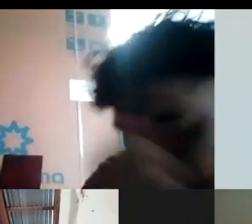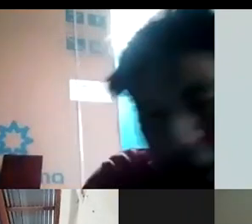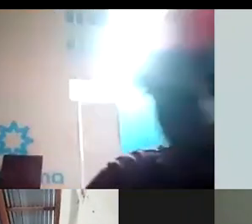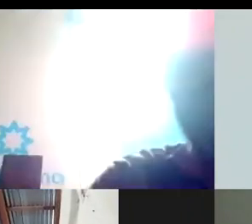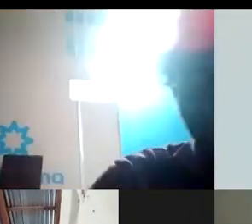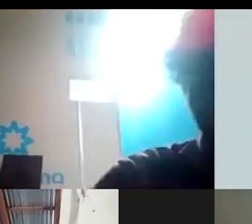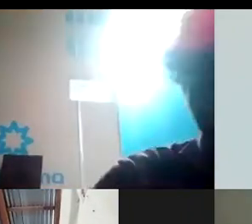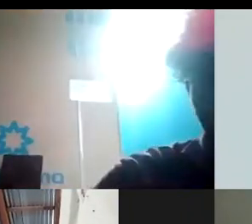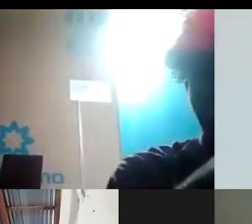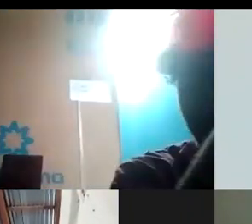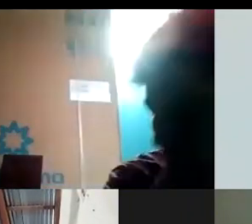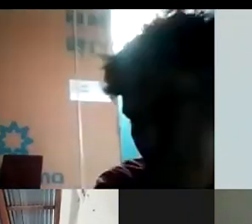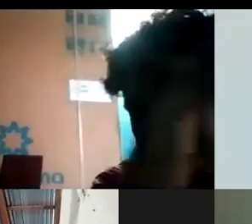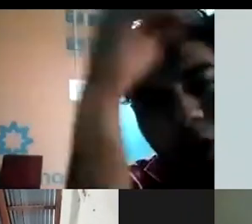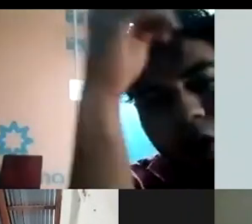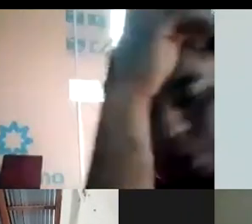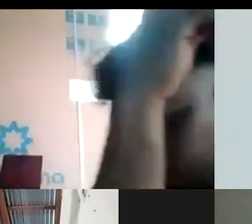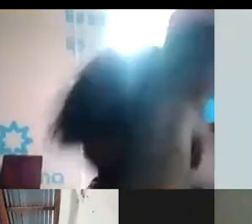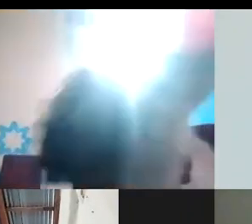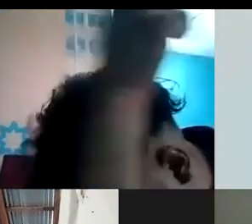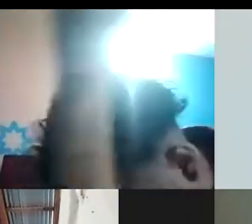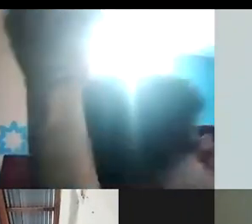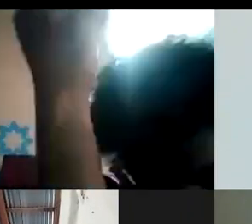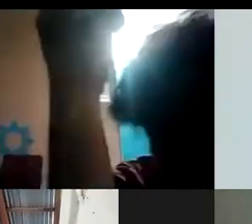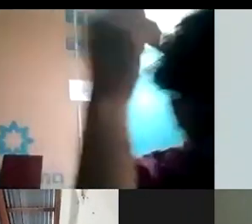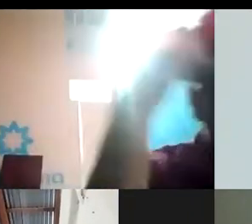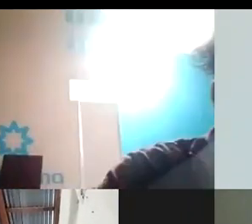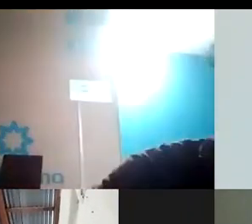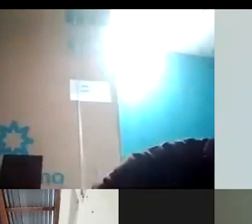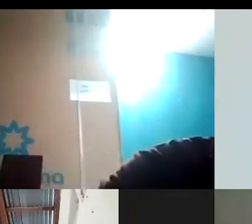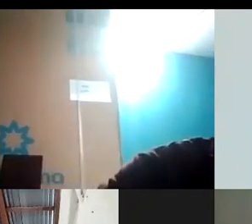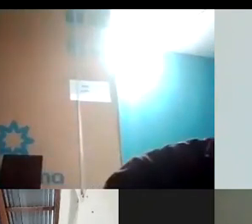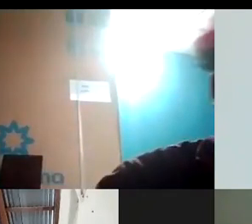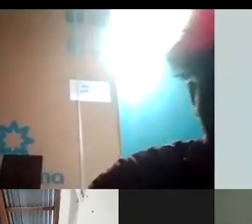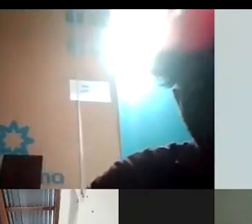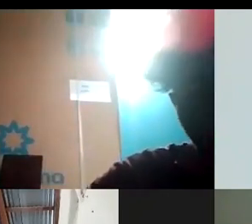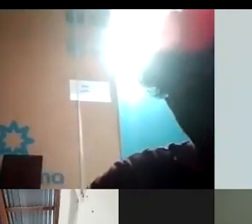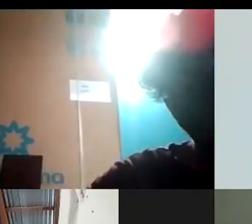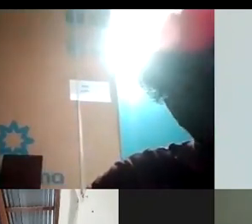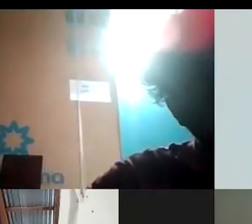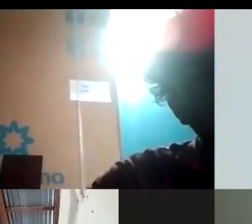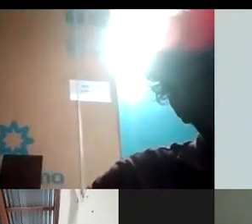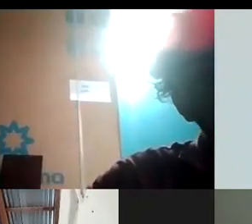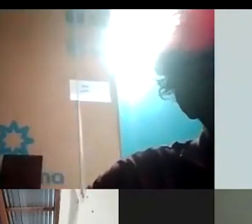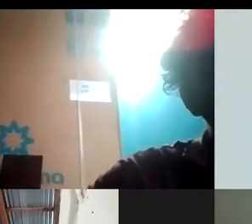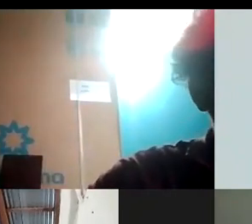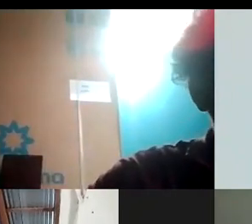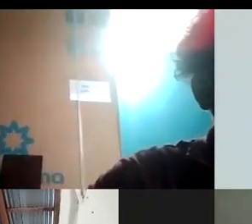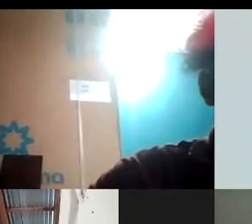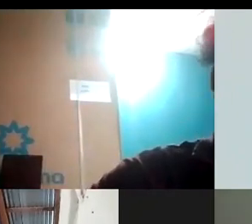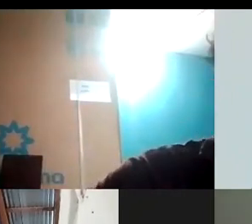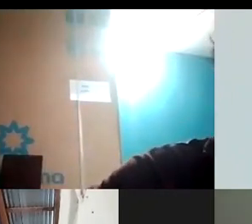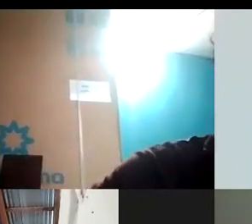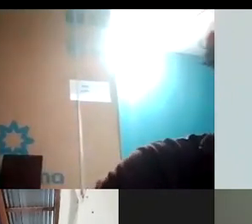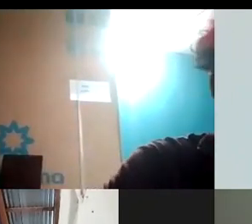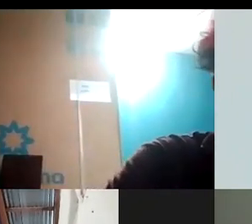Algo que lleva un tiempo, profe. Determinado tiempo. Que lleva un tiempo. ¿Cómo lo aplicaría en la parte de control? ¿Para